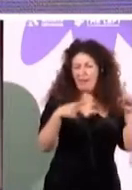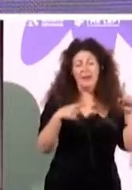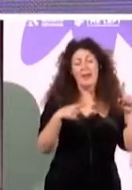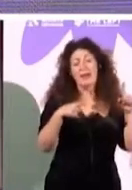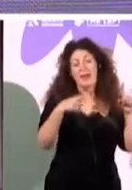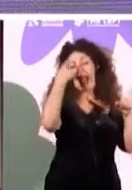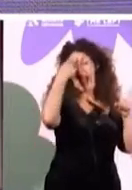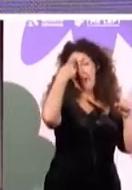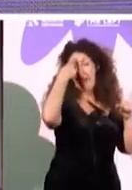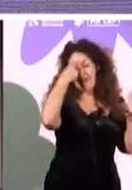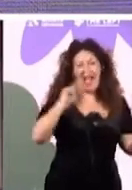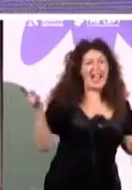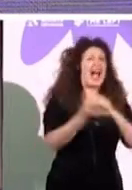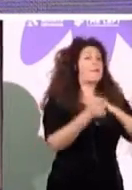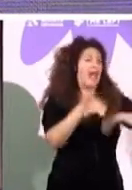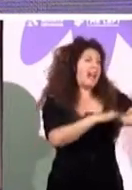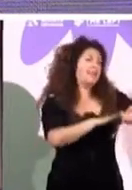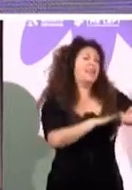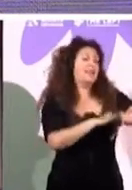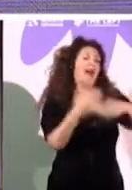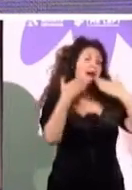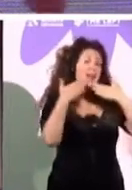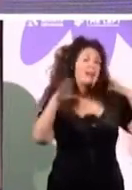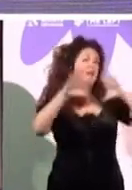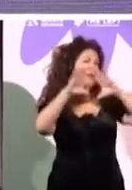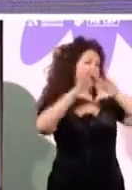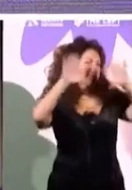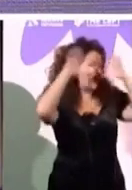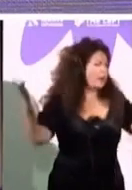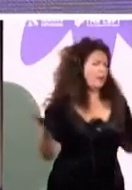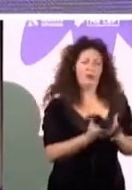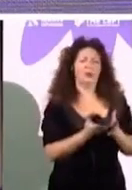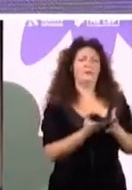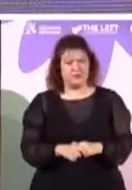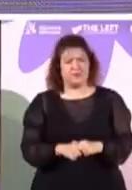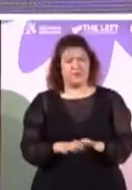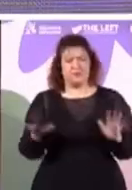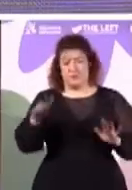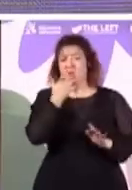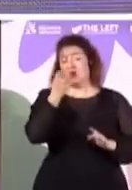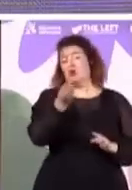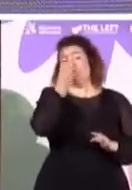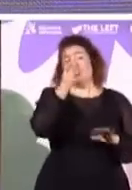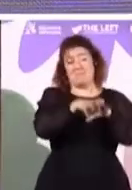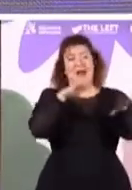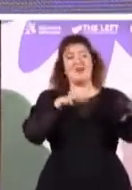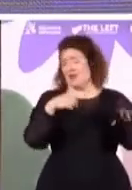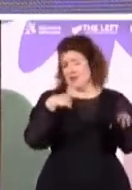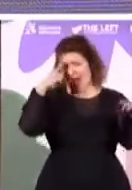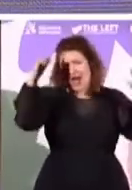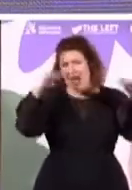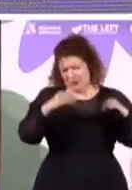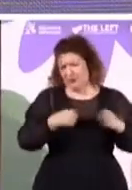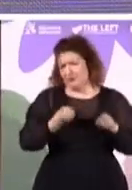han sido los movimientos comunistas entonces decía él y además claro reconocida paradójicamente